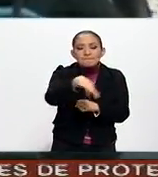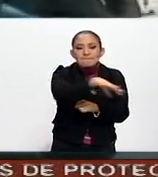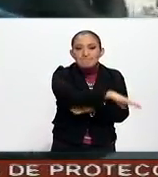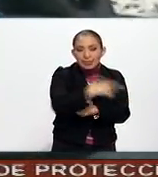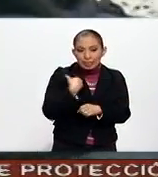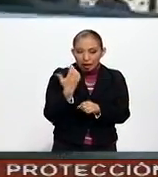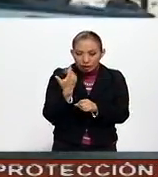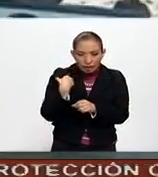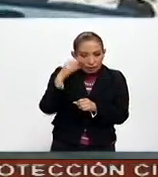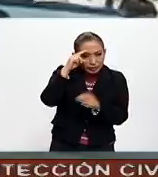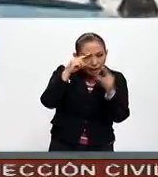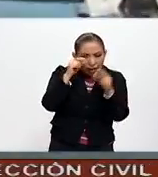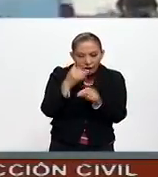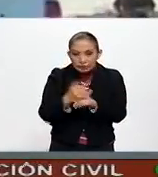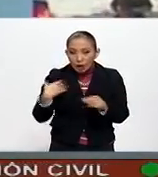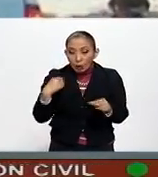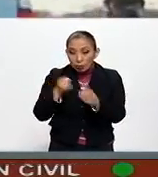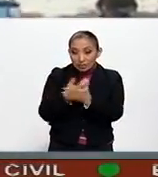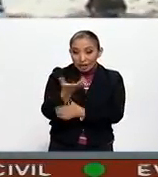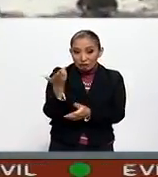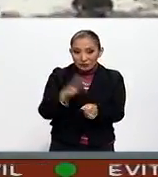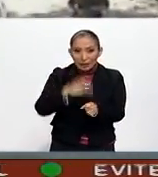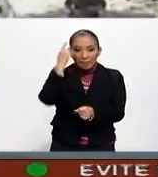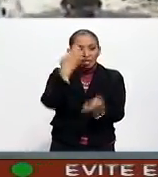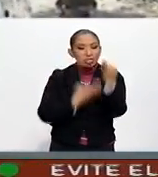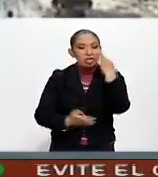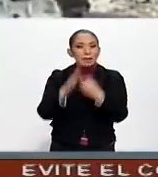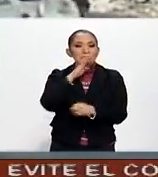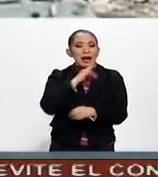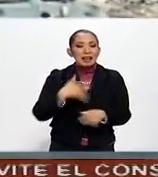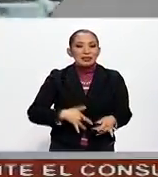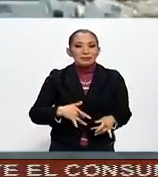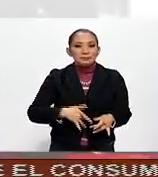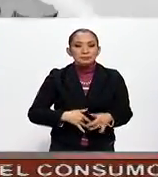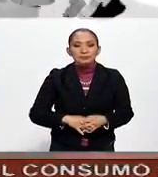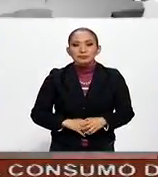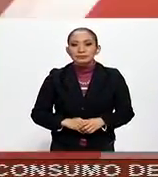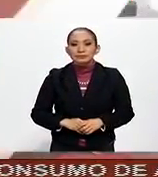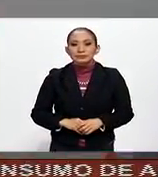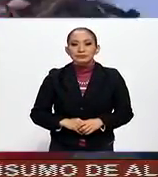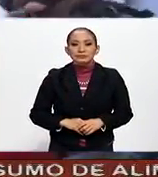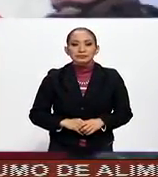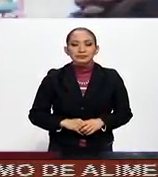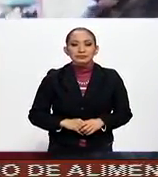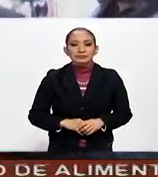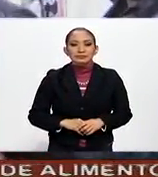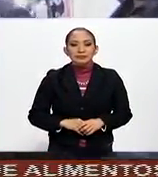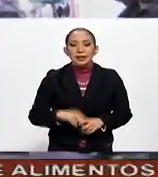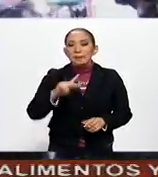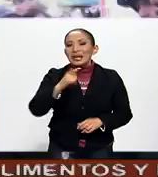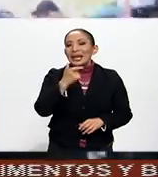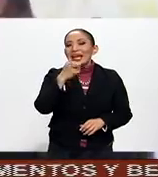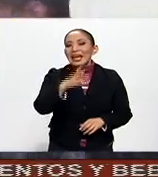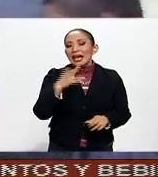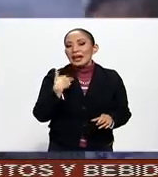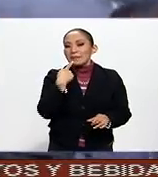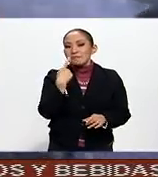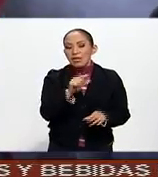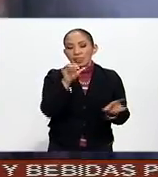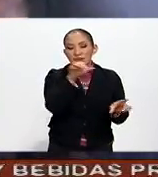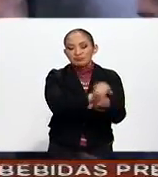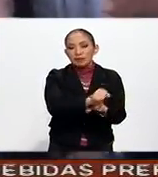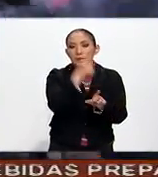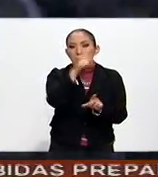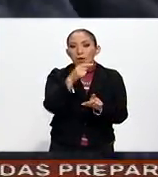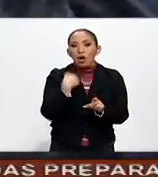fuerzas de inteligencia cuando salía del hospital para tratarse un mal intestinal. La PGR obtuvo una orden de aprehensión